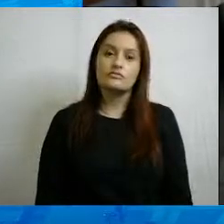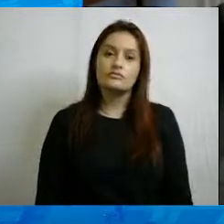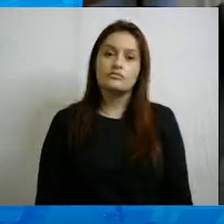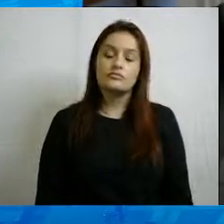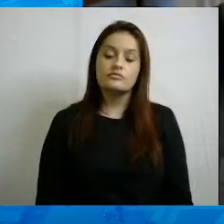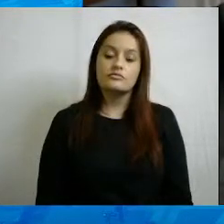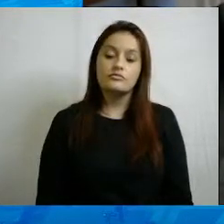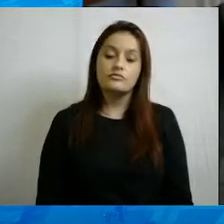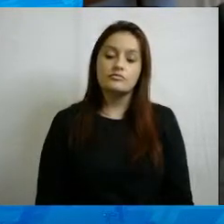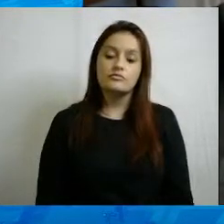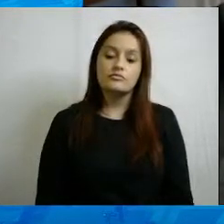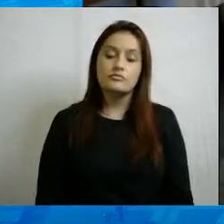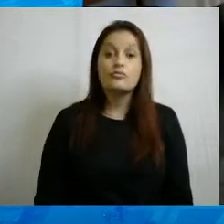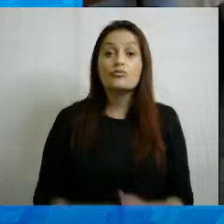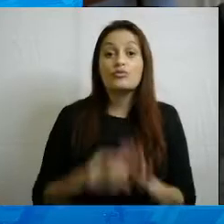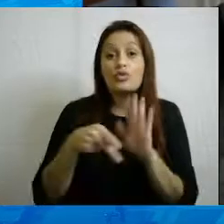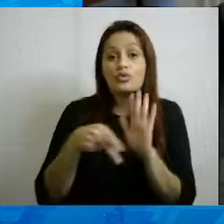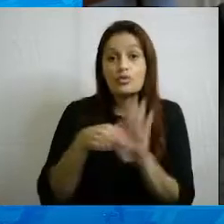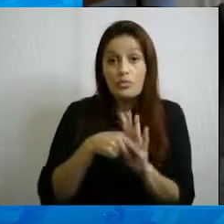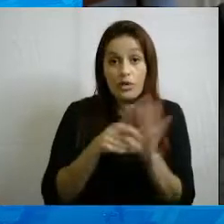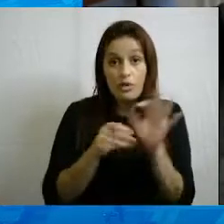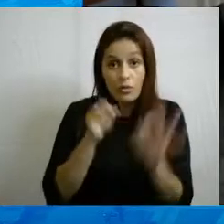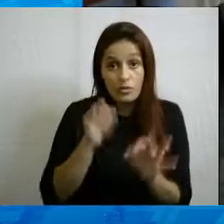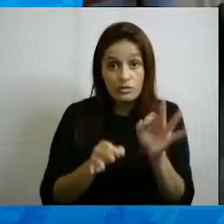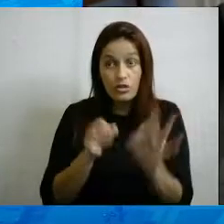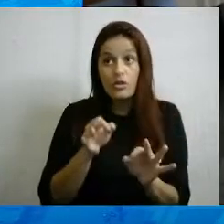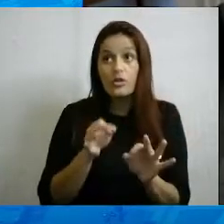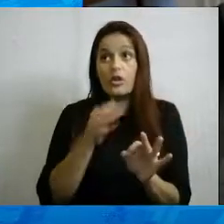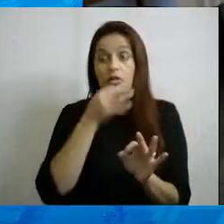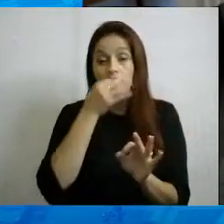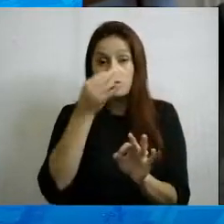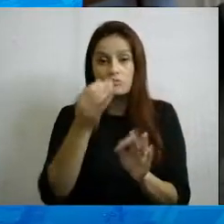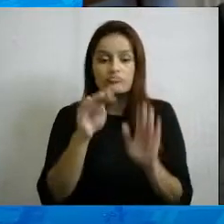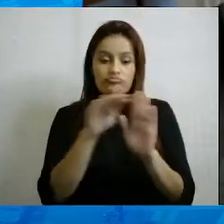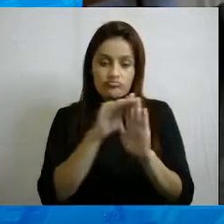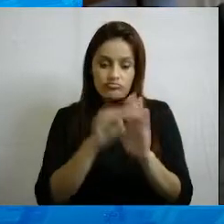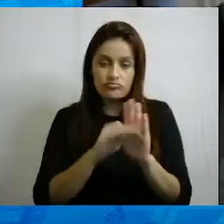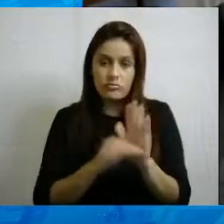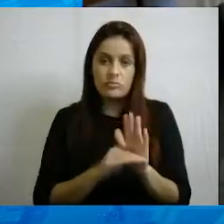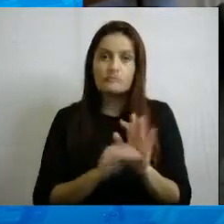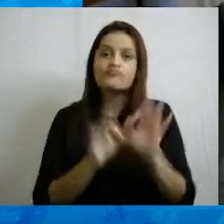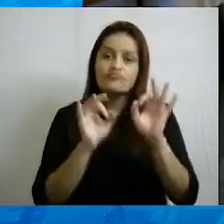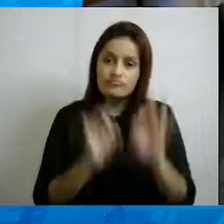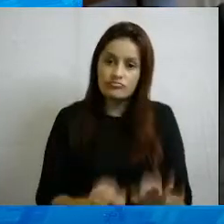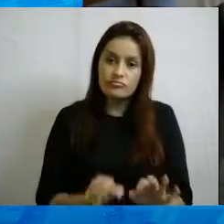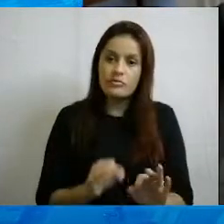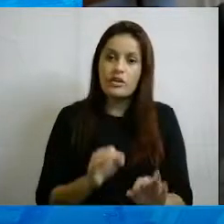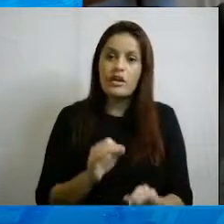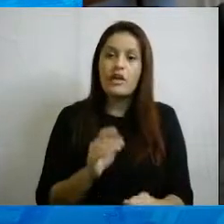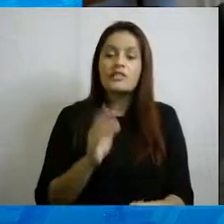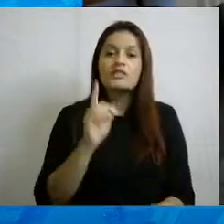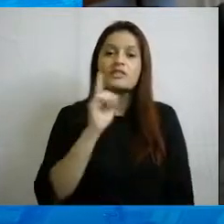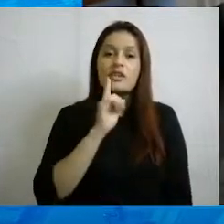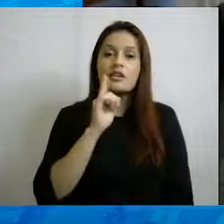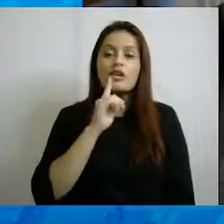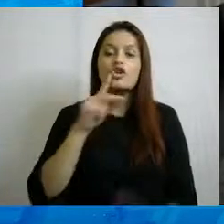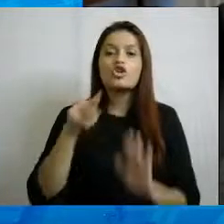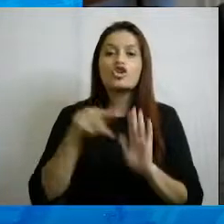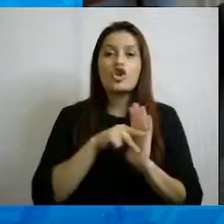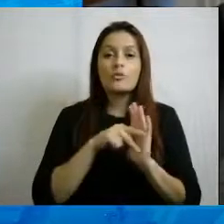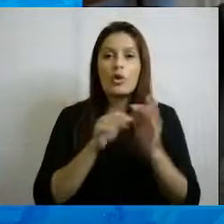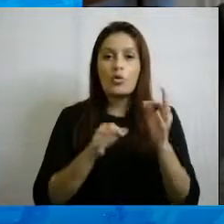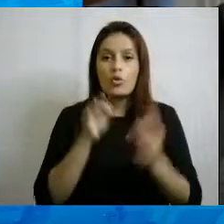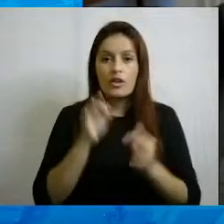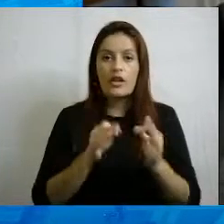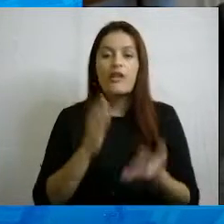O sea, para que sea una norma jurídica como esta, el reglamento, la ordenanza, en definitiva, contiene normas jurídicas que se